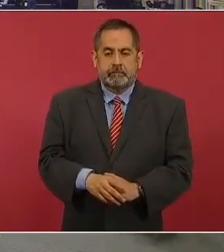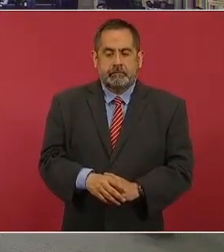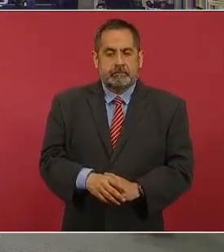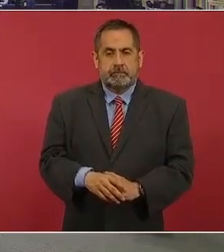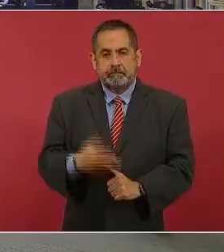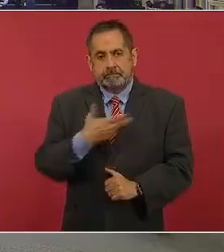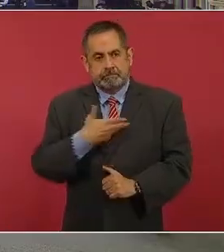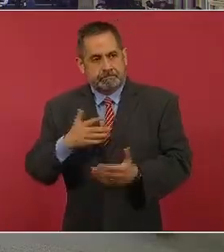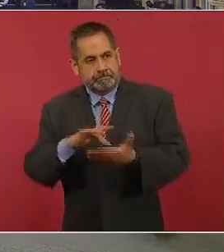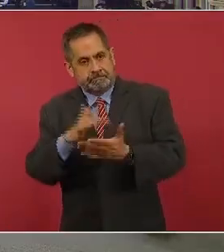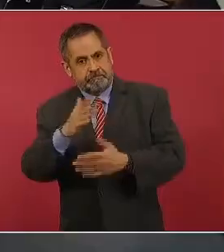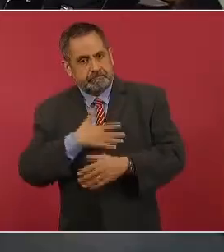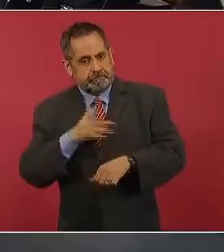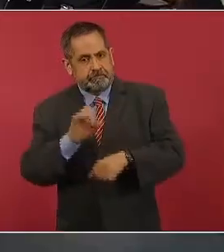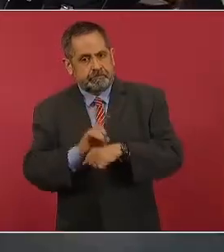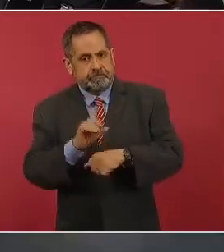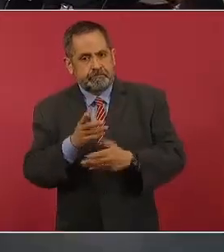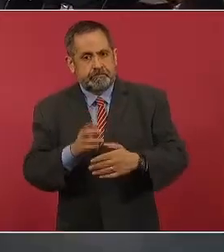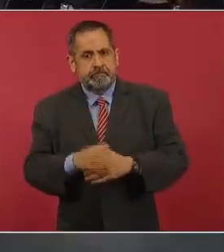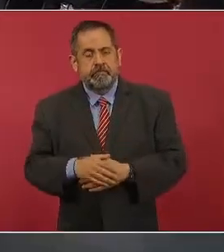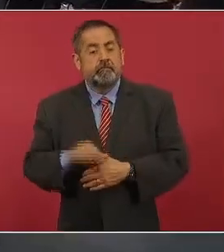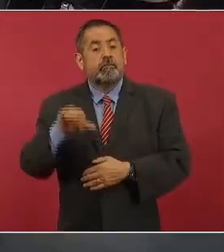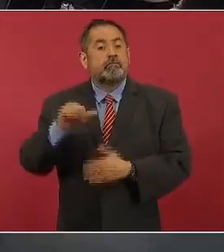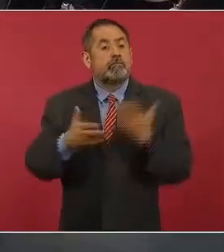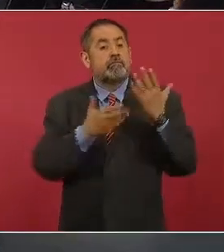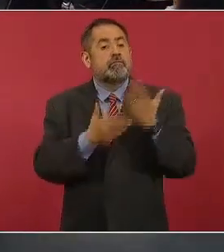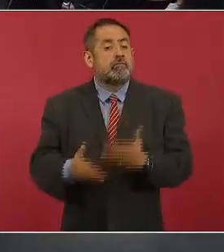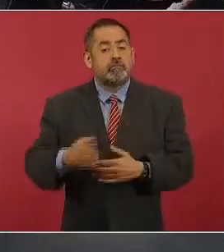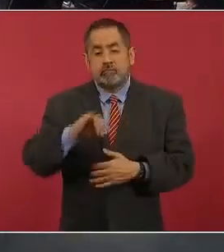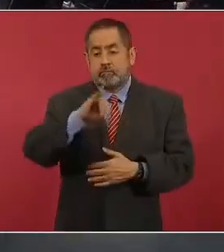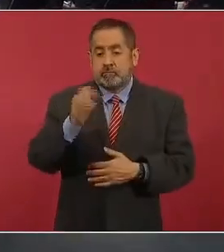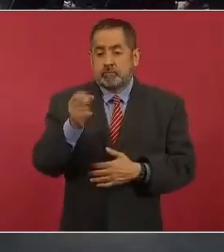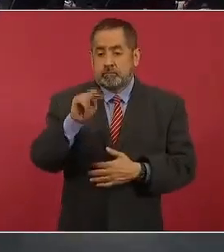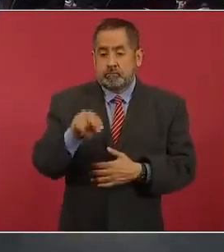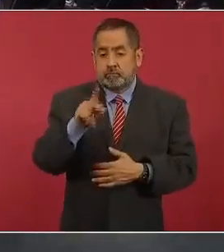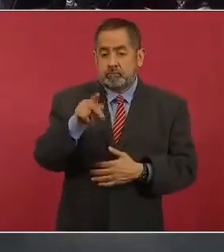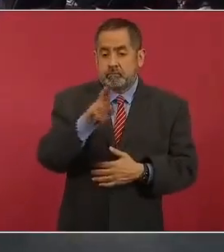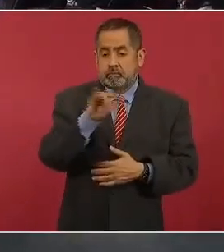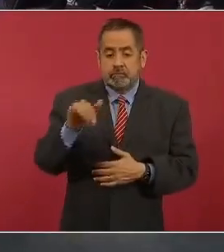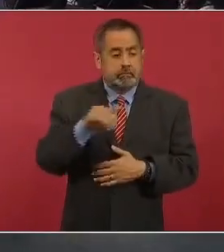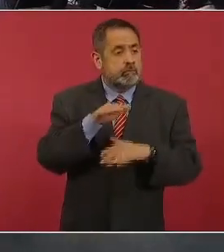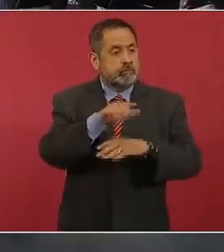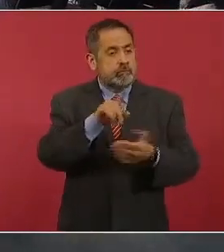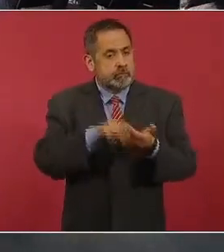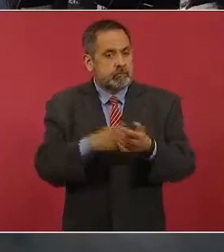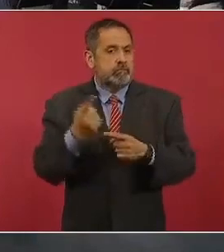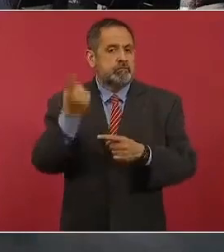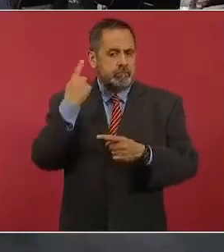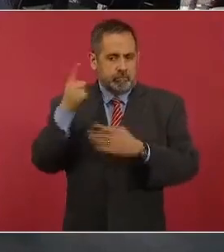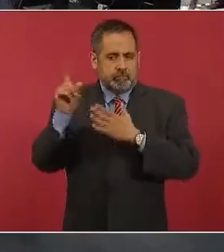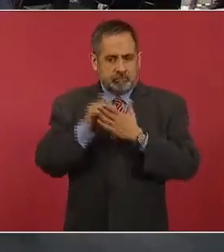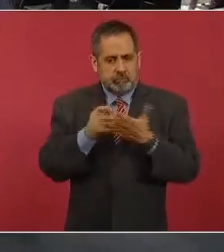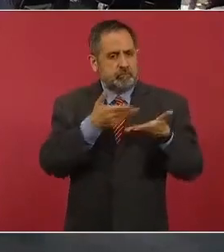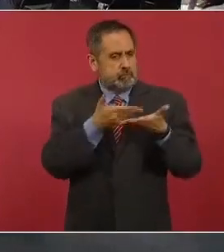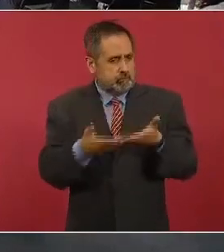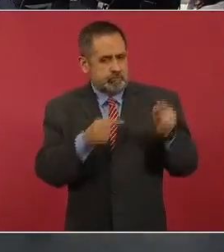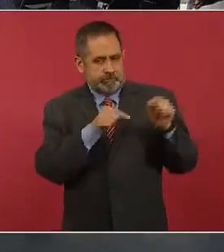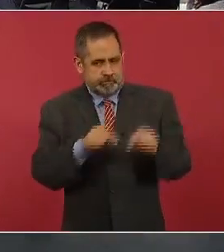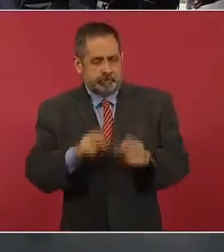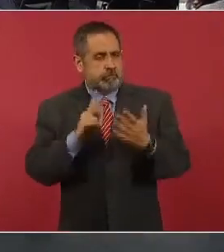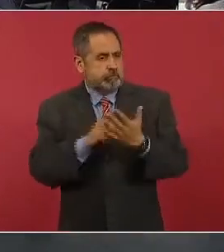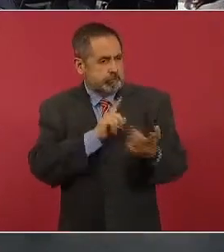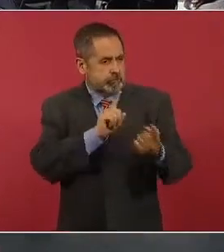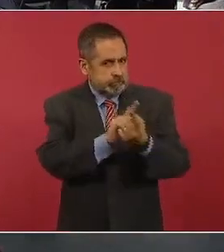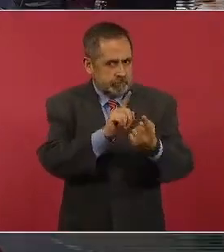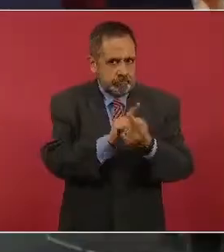Gracias, presidente. Buenos días. Hoy llega John Kerry, el enviado de la Casa Blanca para el clima. Él estuvo el mes pasado y después de las reuniones que